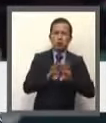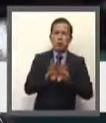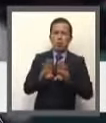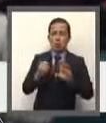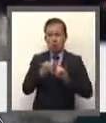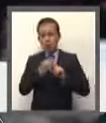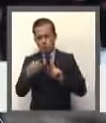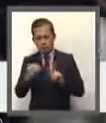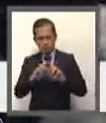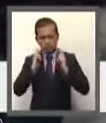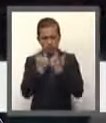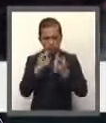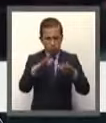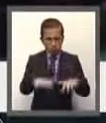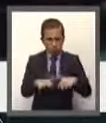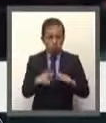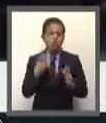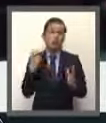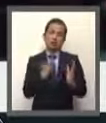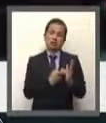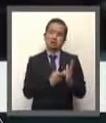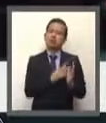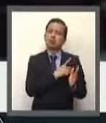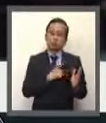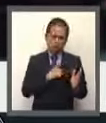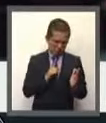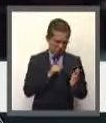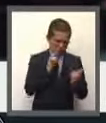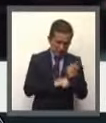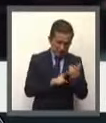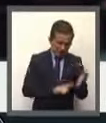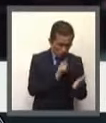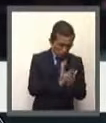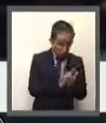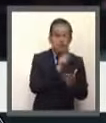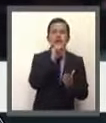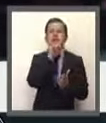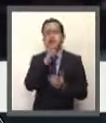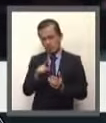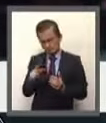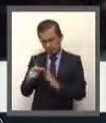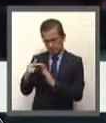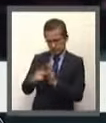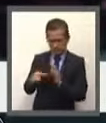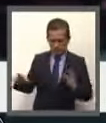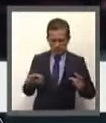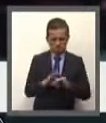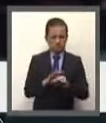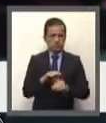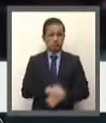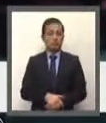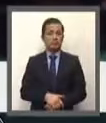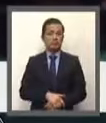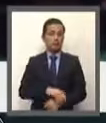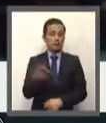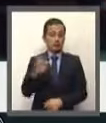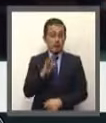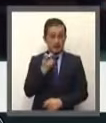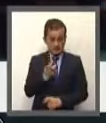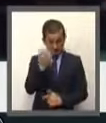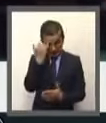materia legal y reglamentaria. De aprobarse esta iniciativa, en México tendremos